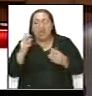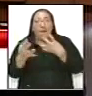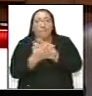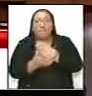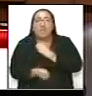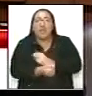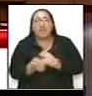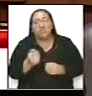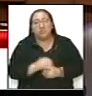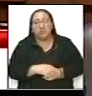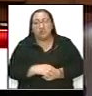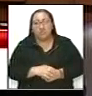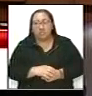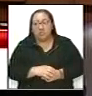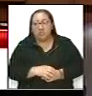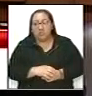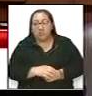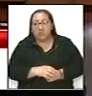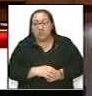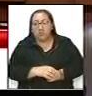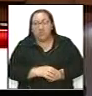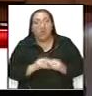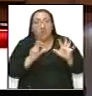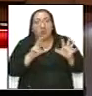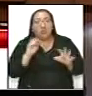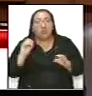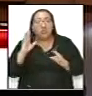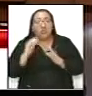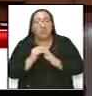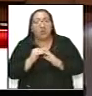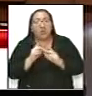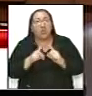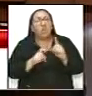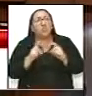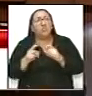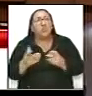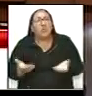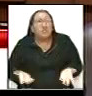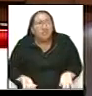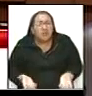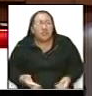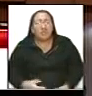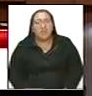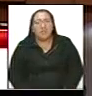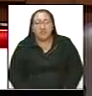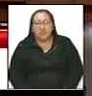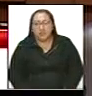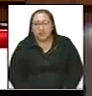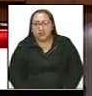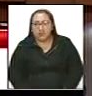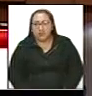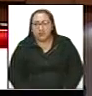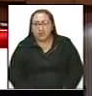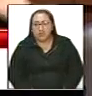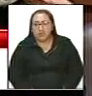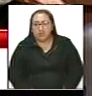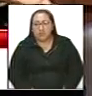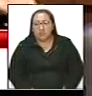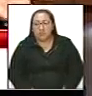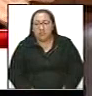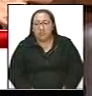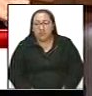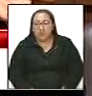preso. ¡Preso! 800 millones en consultoría, presidente, en el Ministerio de Educación. ¡Qué